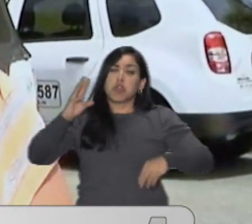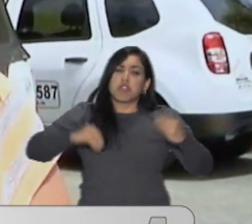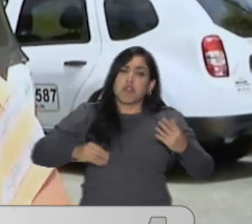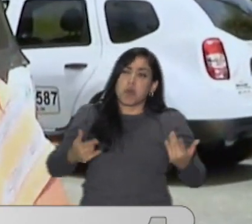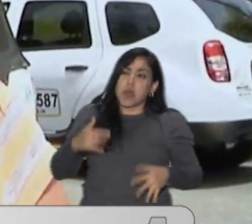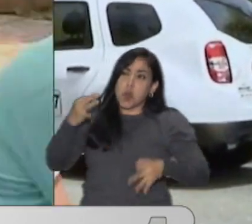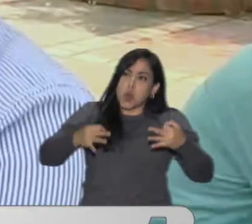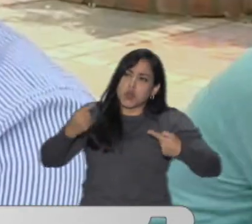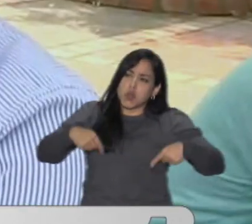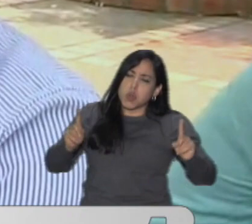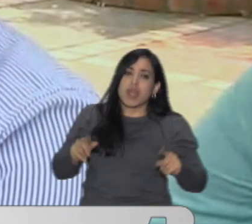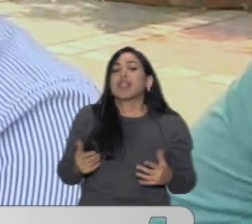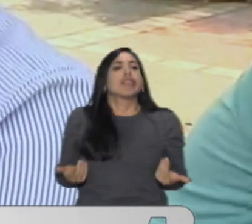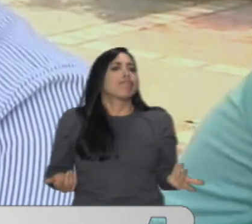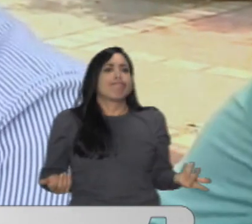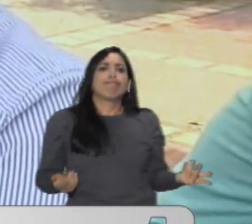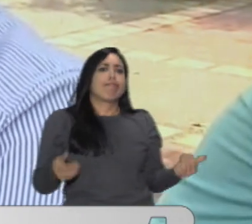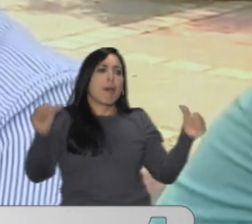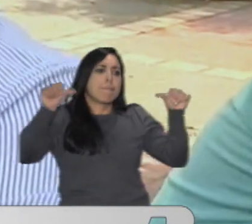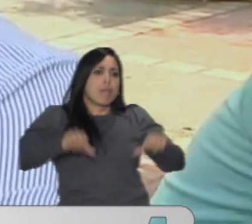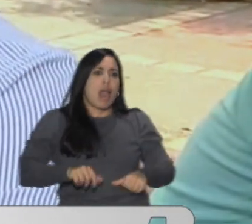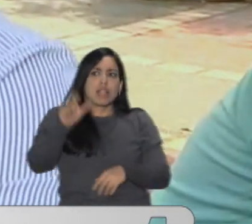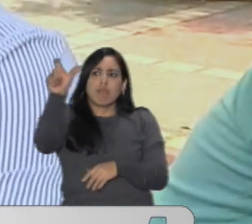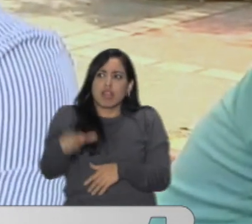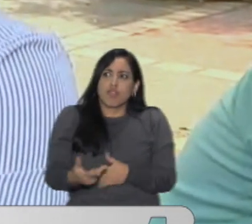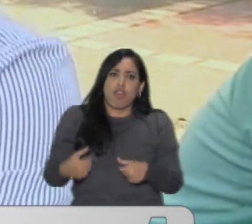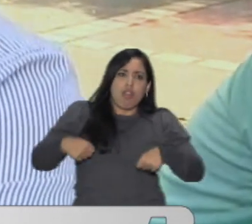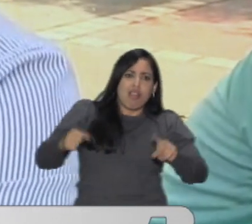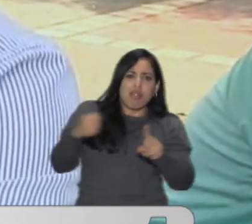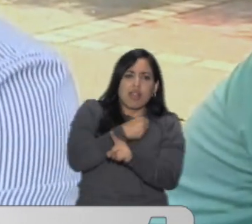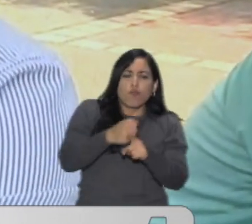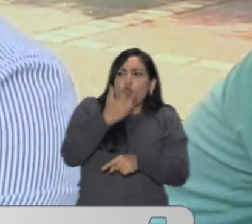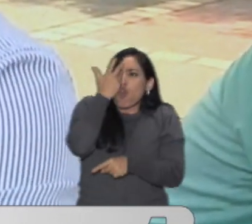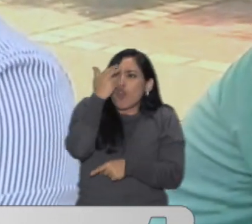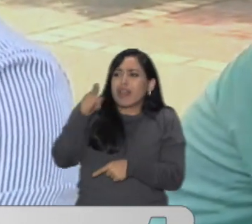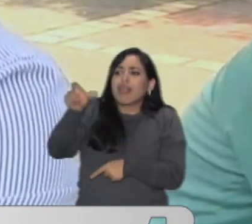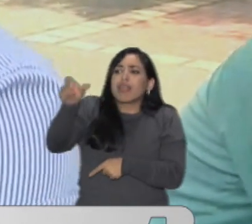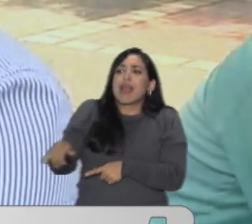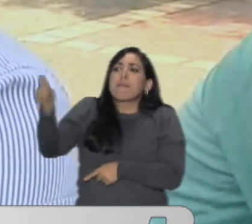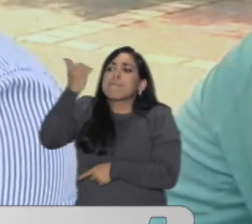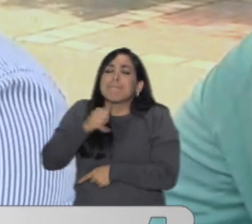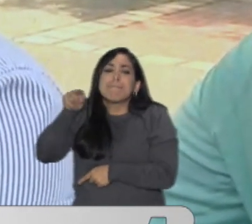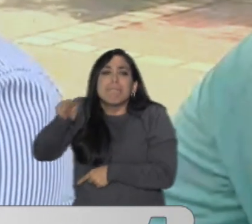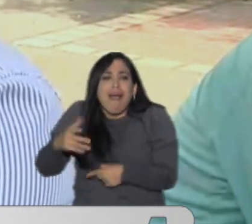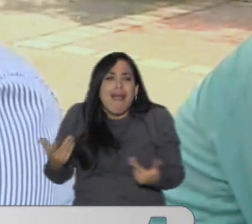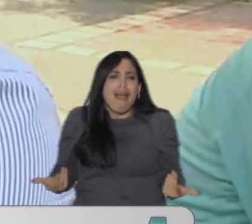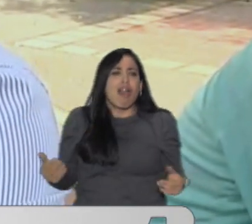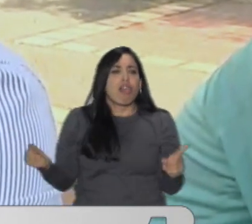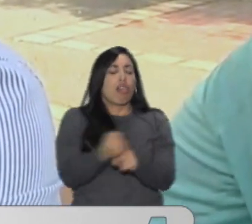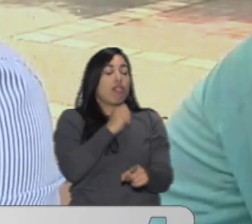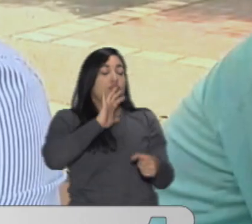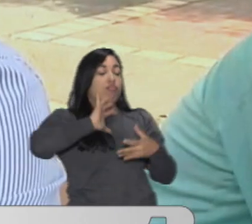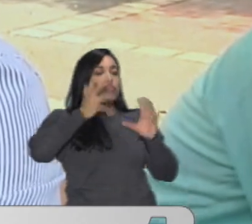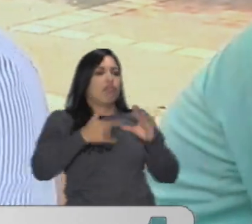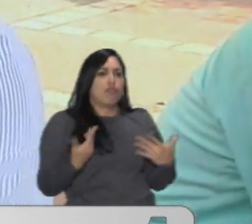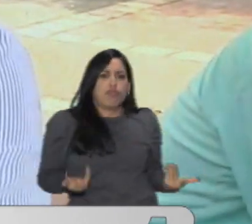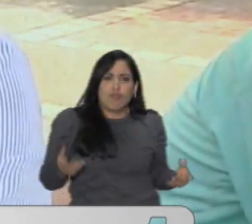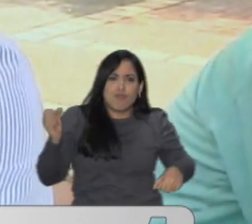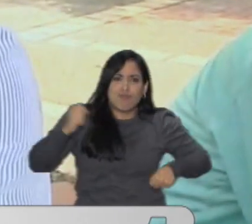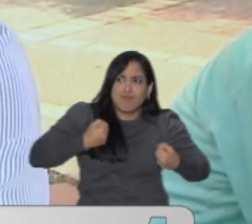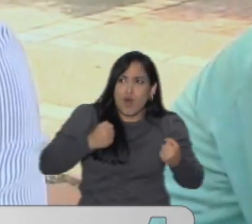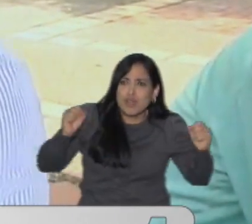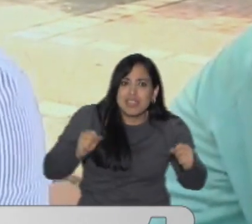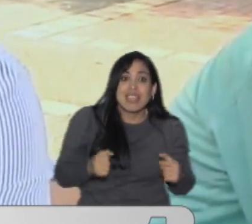parece justo. No, qué mal hecho de la persona, pues además que él estaba cometiendo una falta de tránsito. Entonces, ¿cómo va a ser posible que